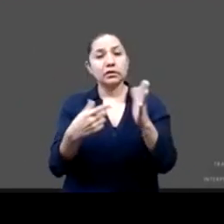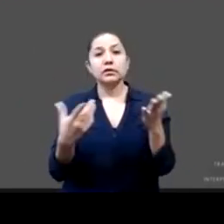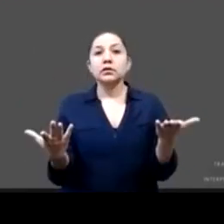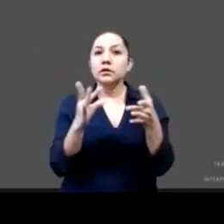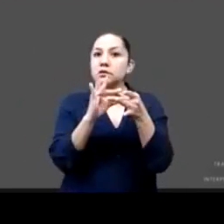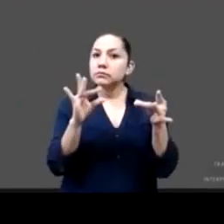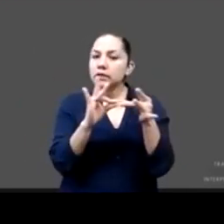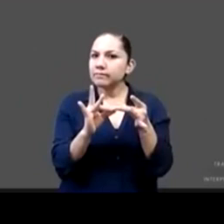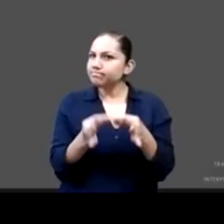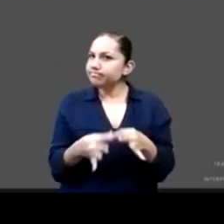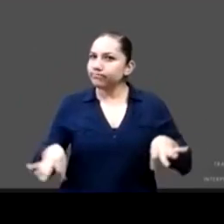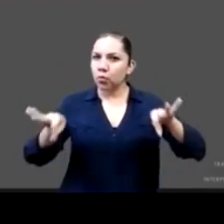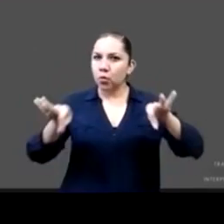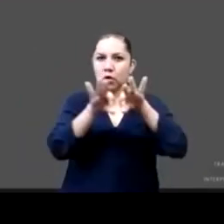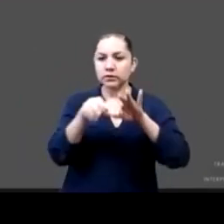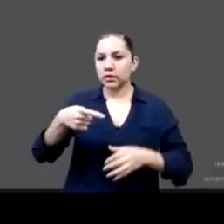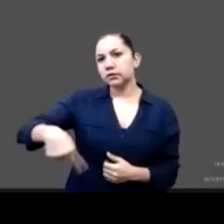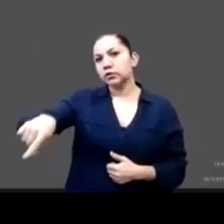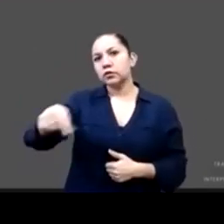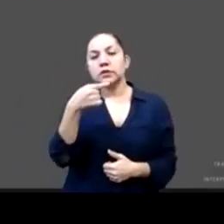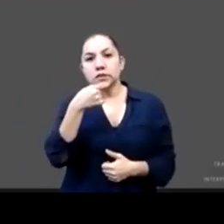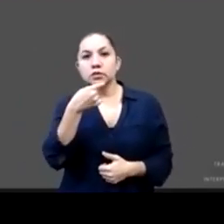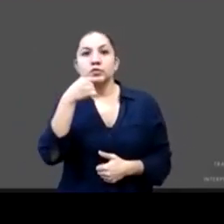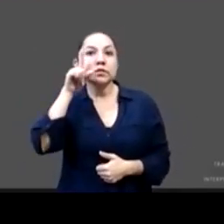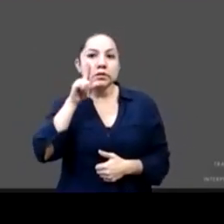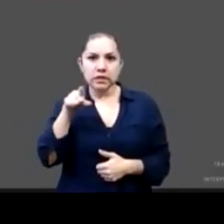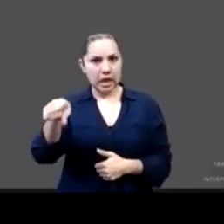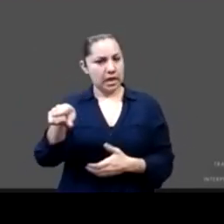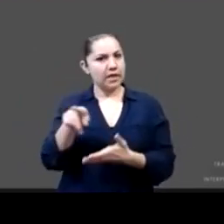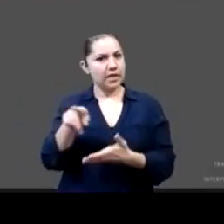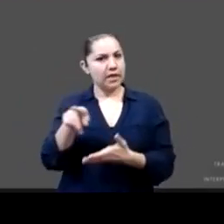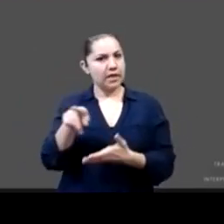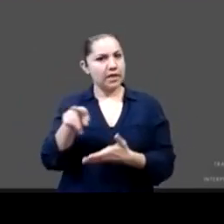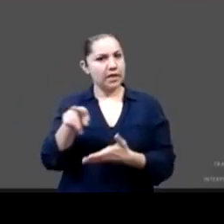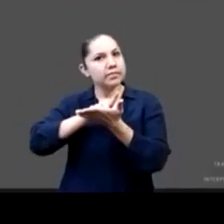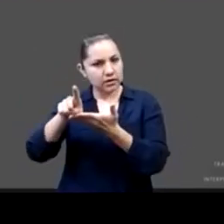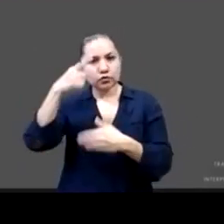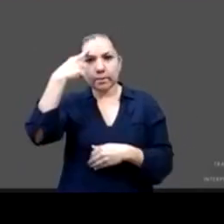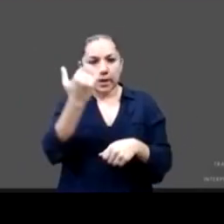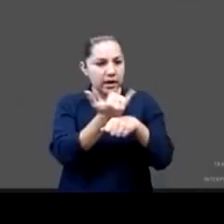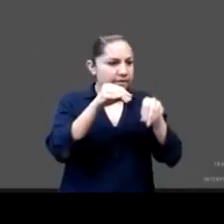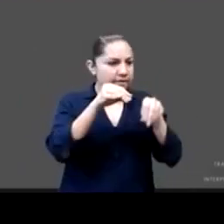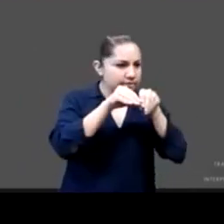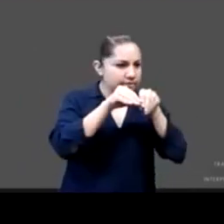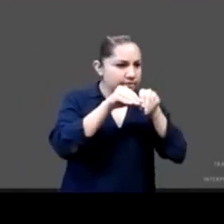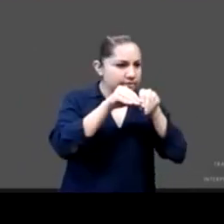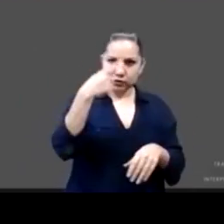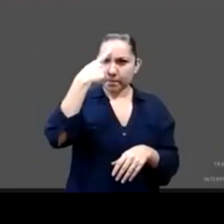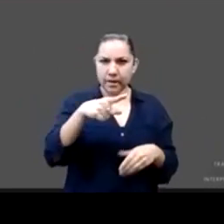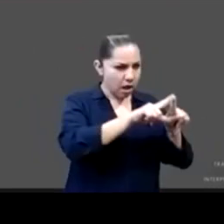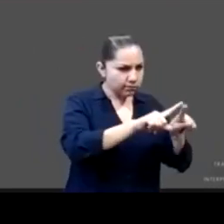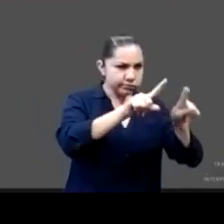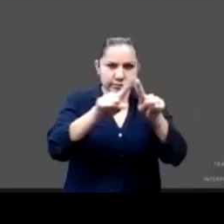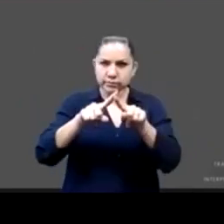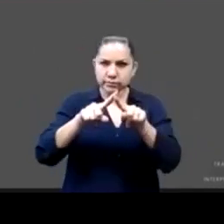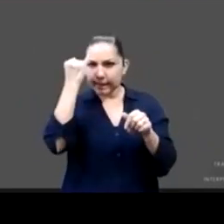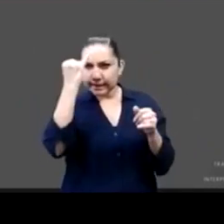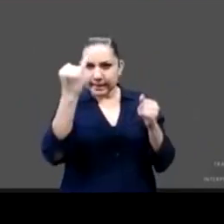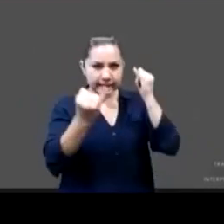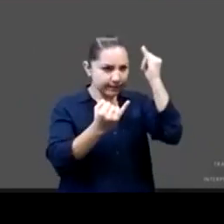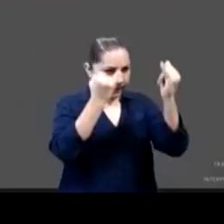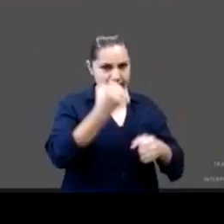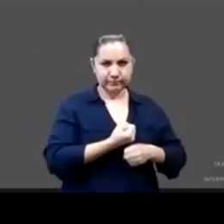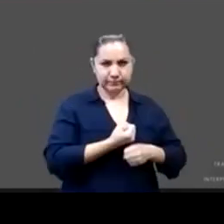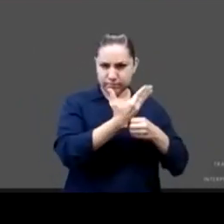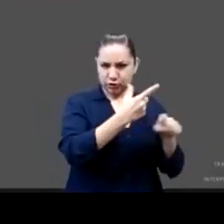niñas y adolescentes como parte de su derecho humano a la información, a la libertad de expresión, pero también demandó a los estados